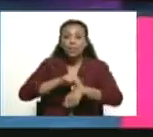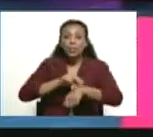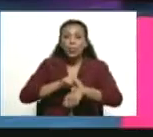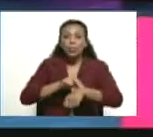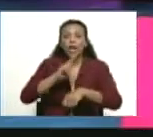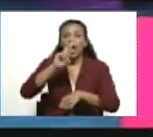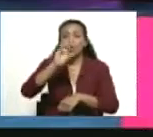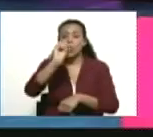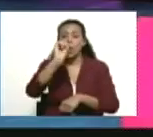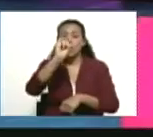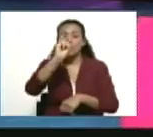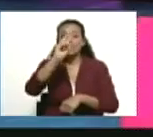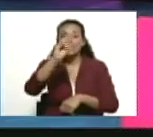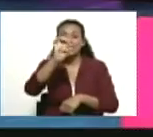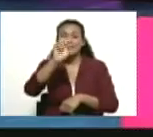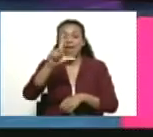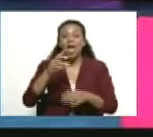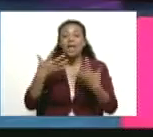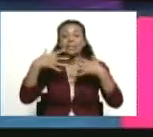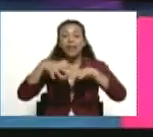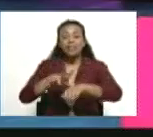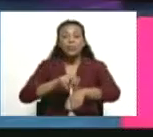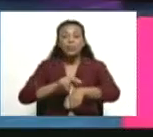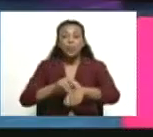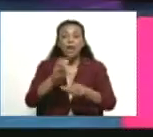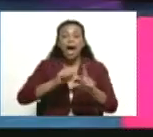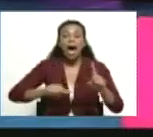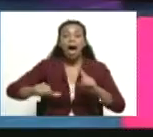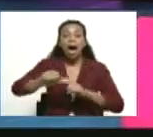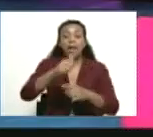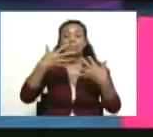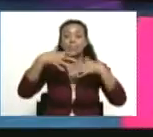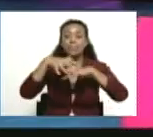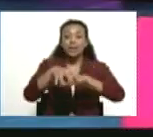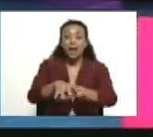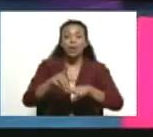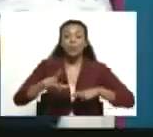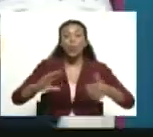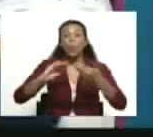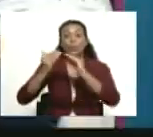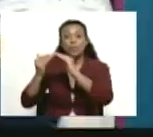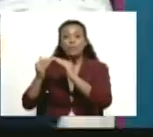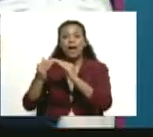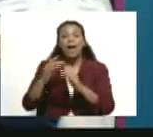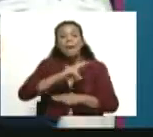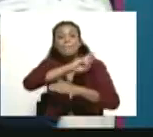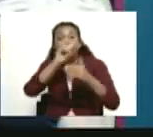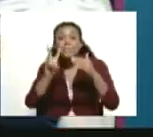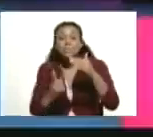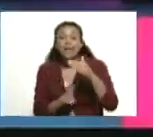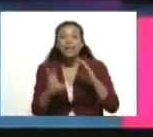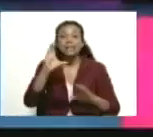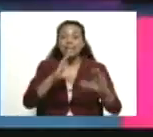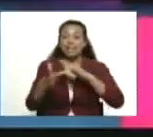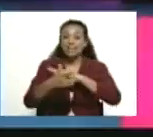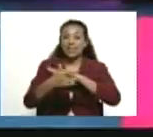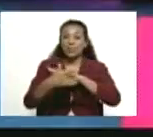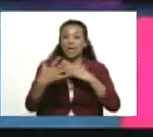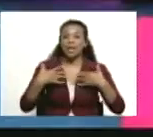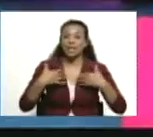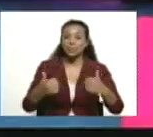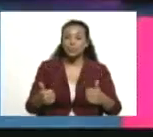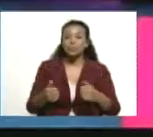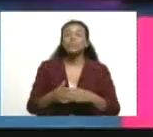Rocibel Semprún, médico integral comunitario y jefa del área de salud integral comunitaria, también la vicepresidenta para Ciencia, Tecnología, Educación y Salud,